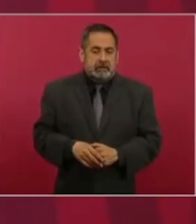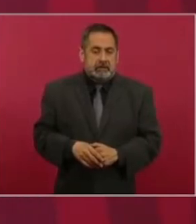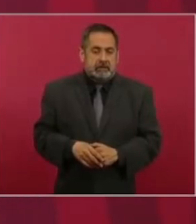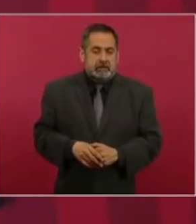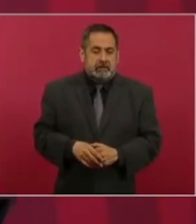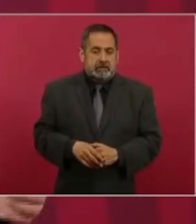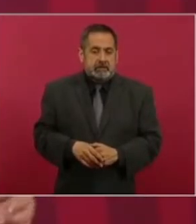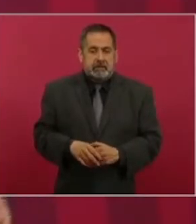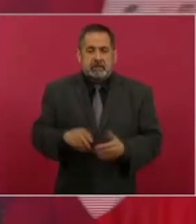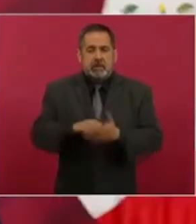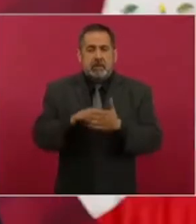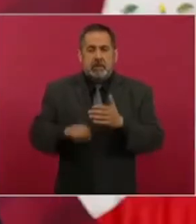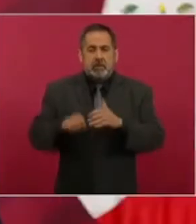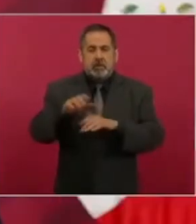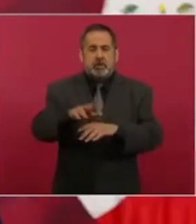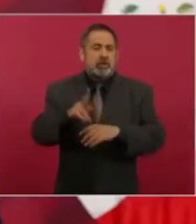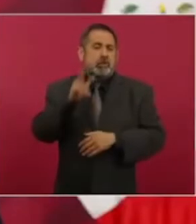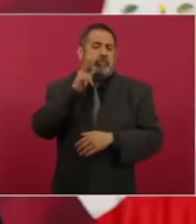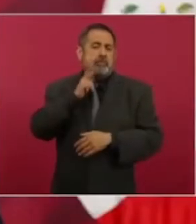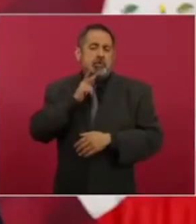En el caso, por ejemplo, del petróleo,